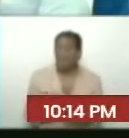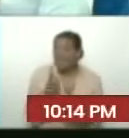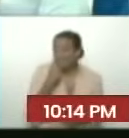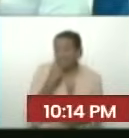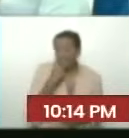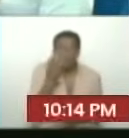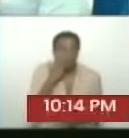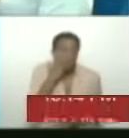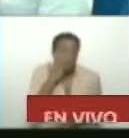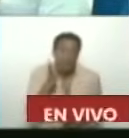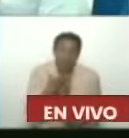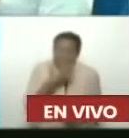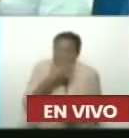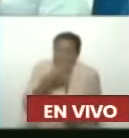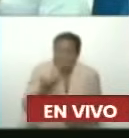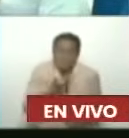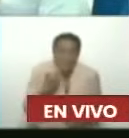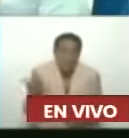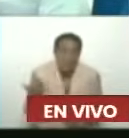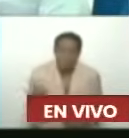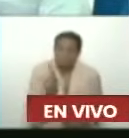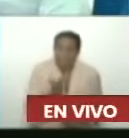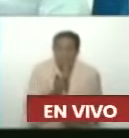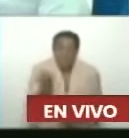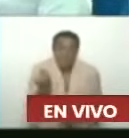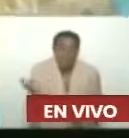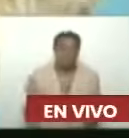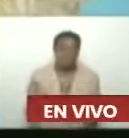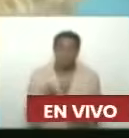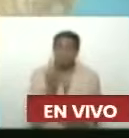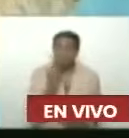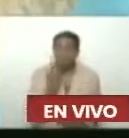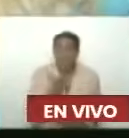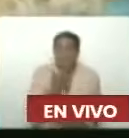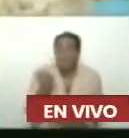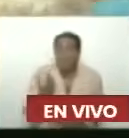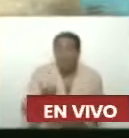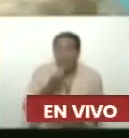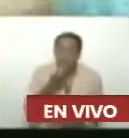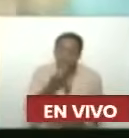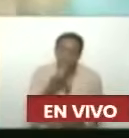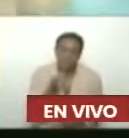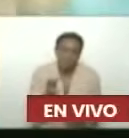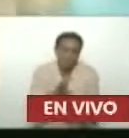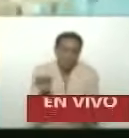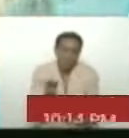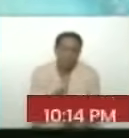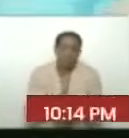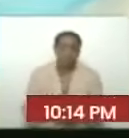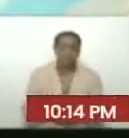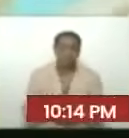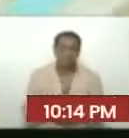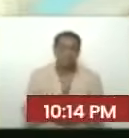a la teta de la mamá. Eso es lo mejor. ¿Ah? De verdad.